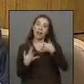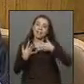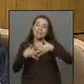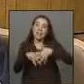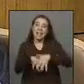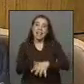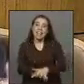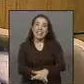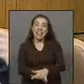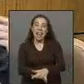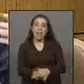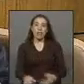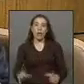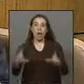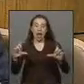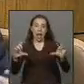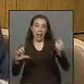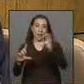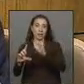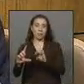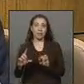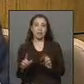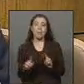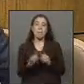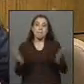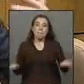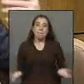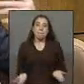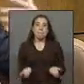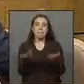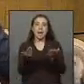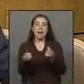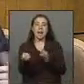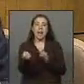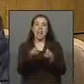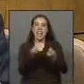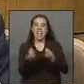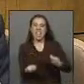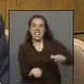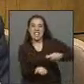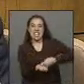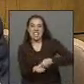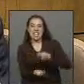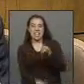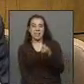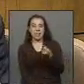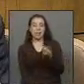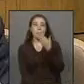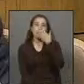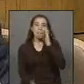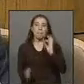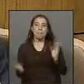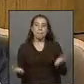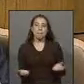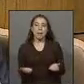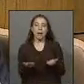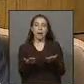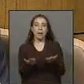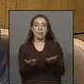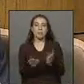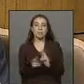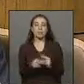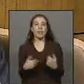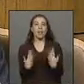del continente, volver a reactivar la inversión, volver a reactivar la generación